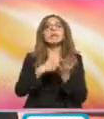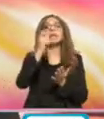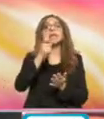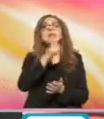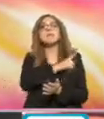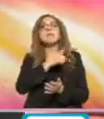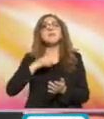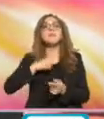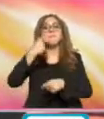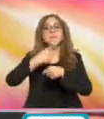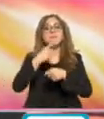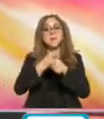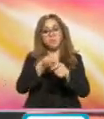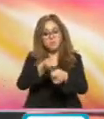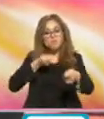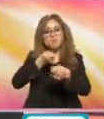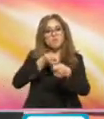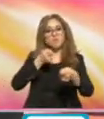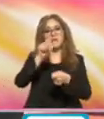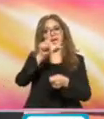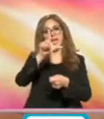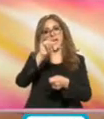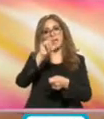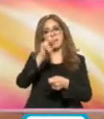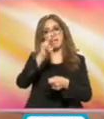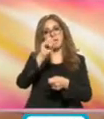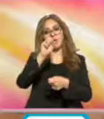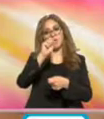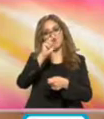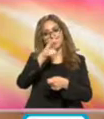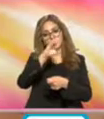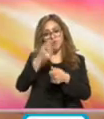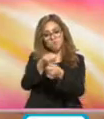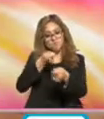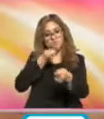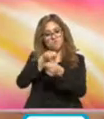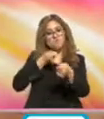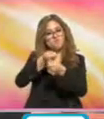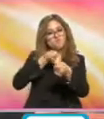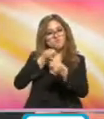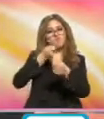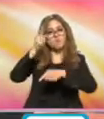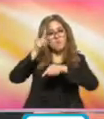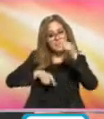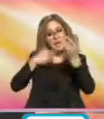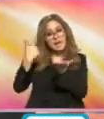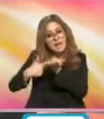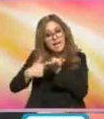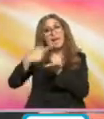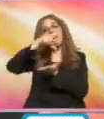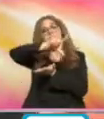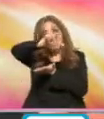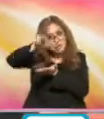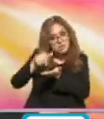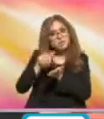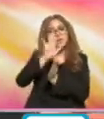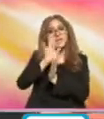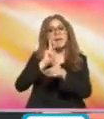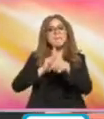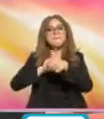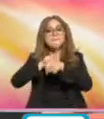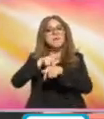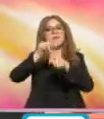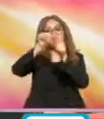una liposucción de esa zona, Ok. sacar toda la mayor cantidad de grasa que se pueda, para después hacer el recorte de la